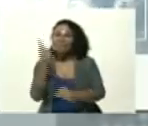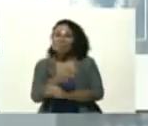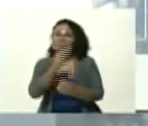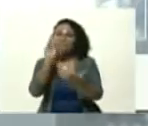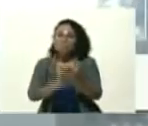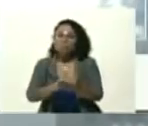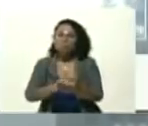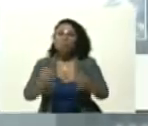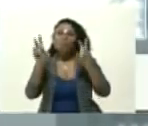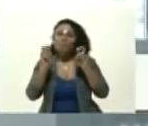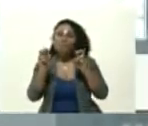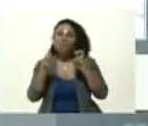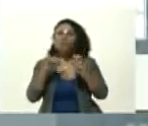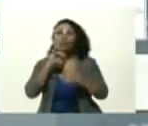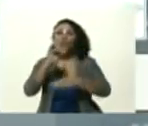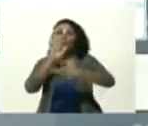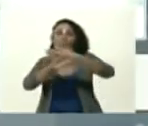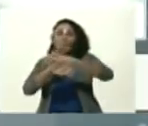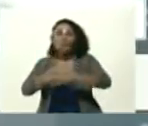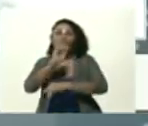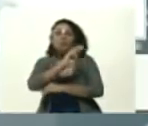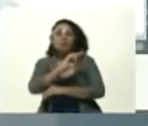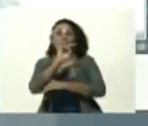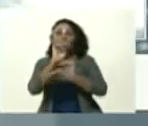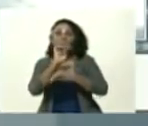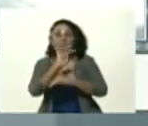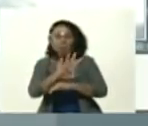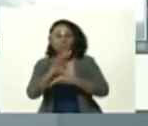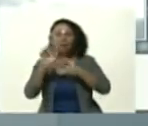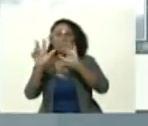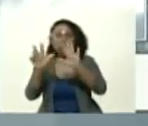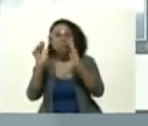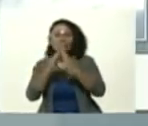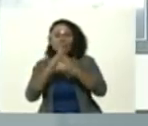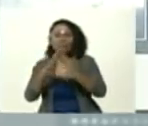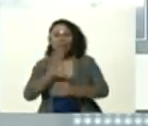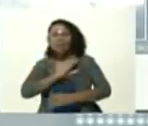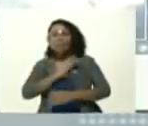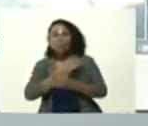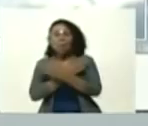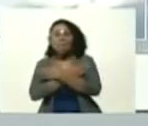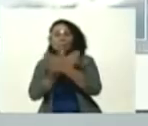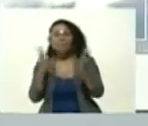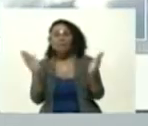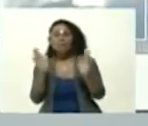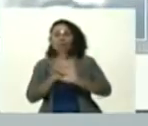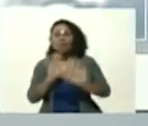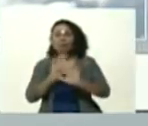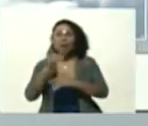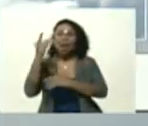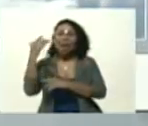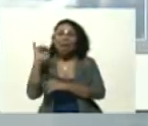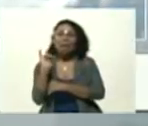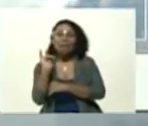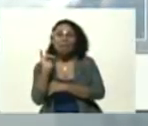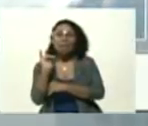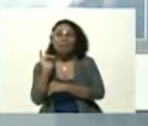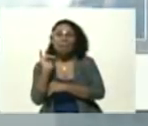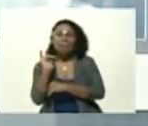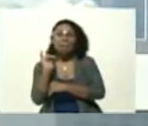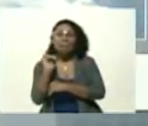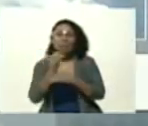reubicadas. Le informo que de las 248 viviendas que vamos a tener disponibles, ya se encuentran